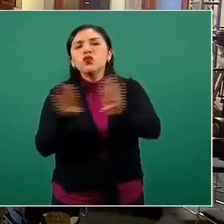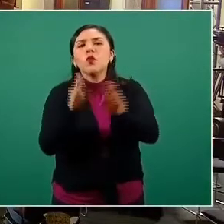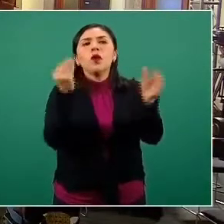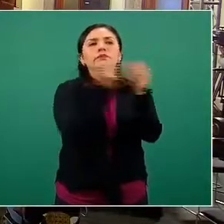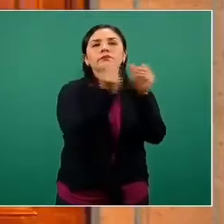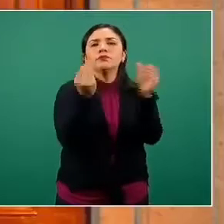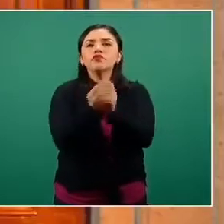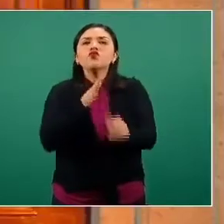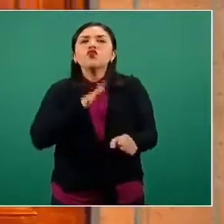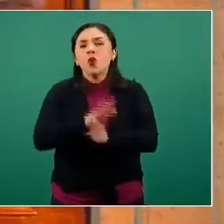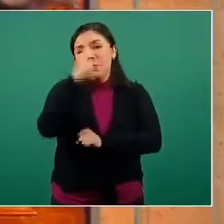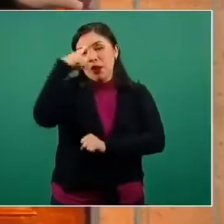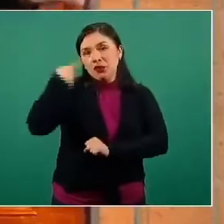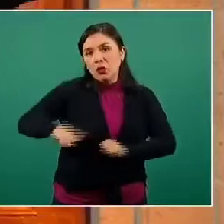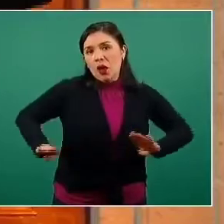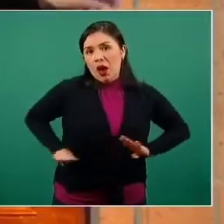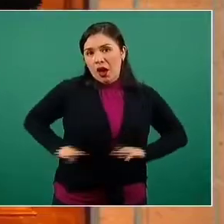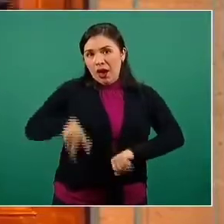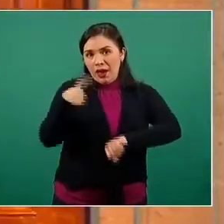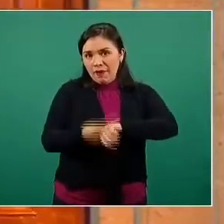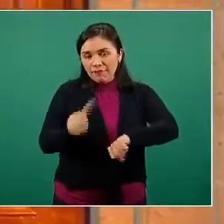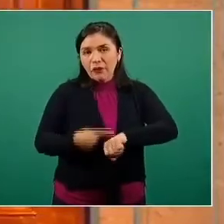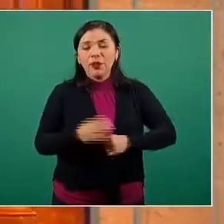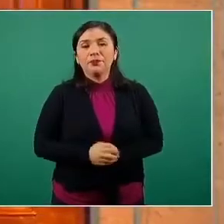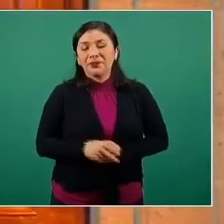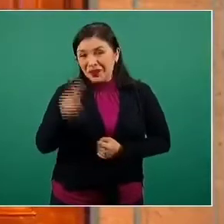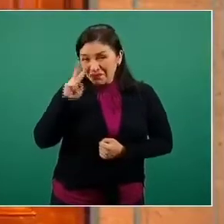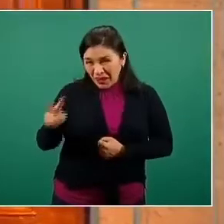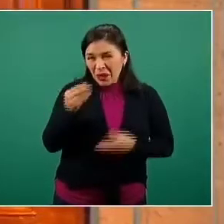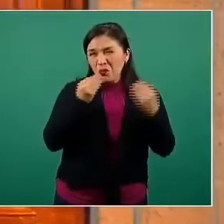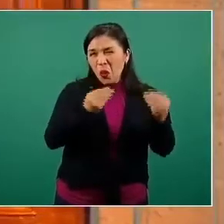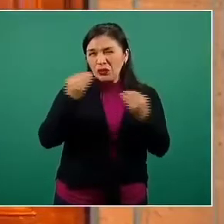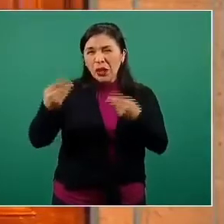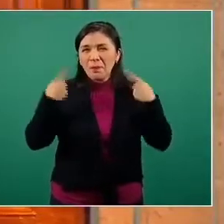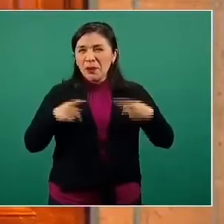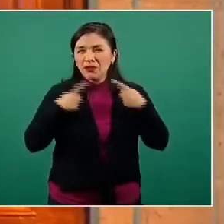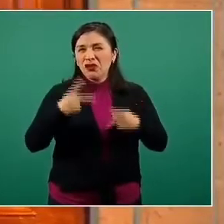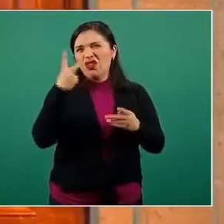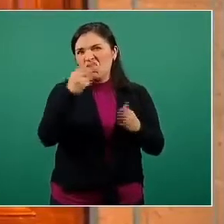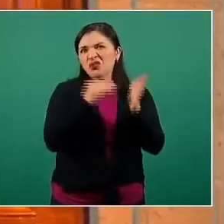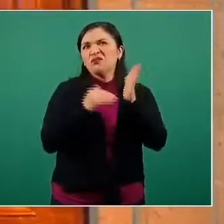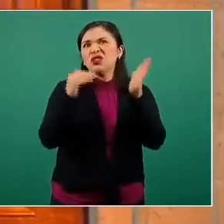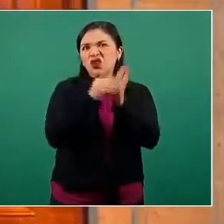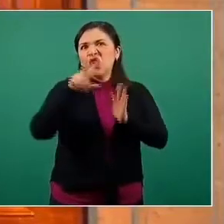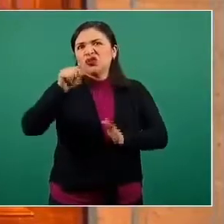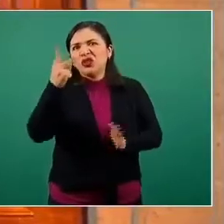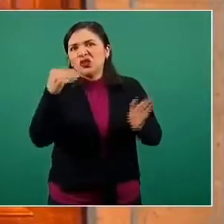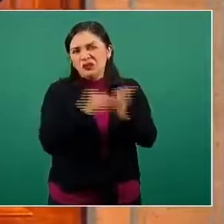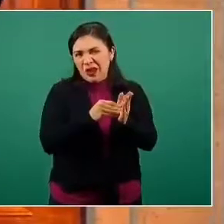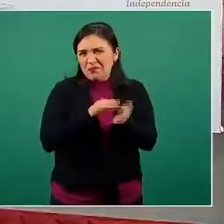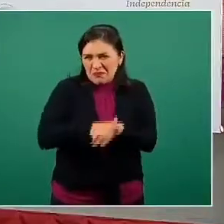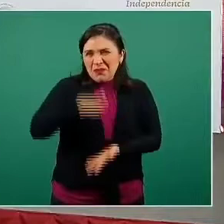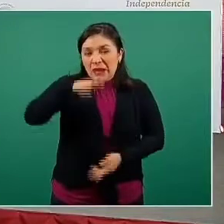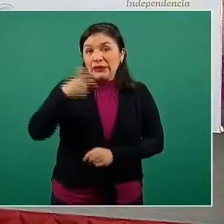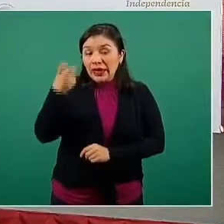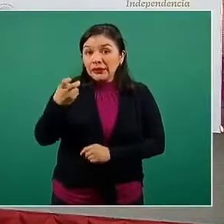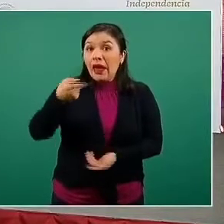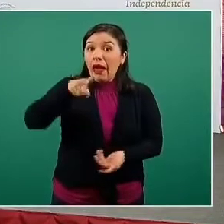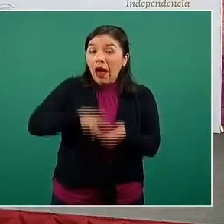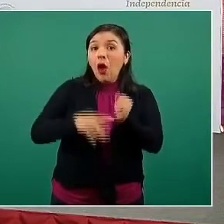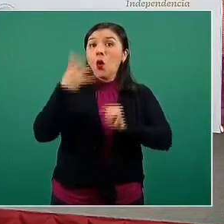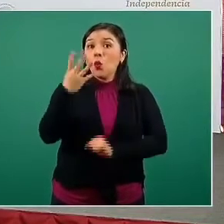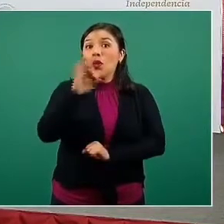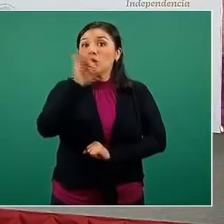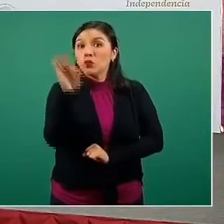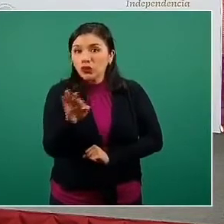clasificación epidemiológica. De este gran grupo de personas, de más de 2.082.000, el 4%, es